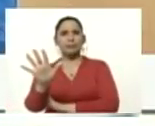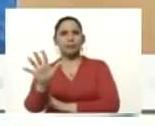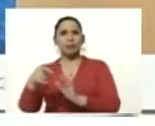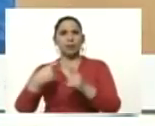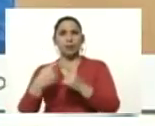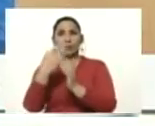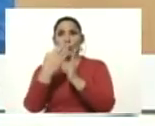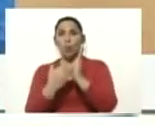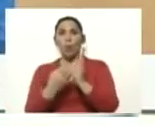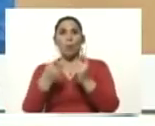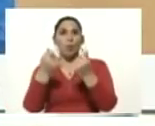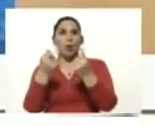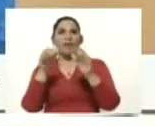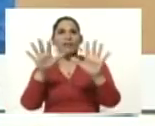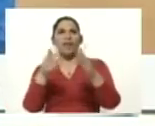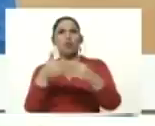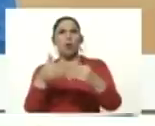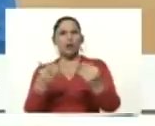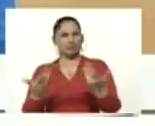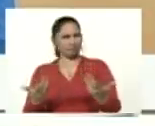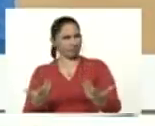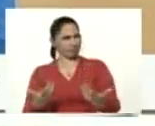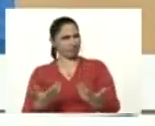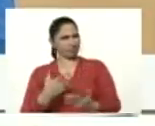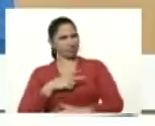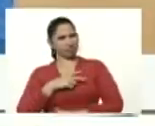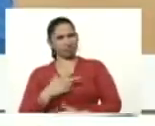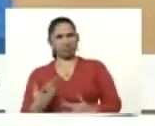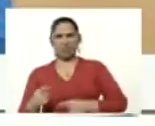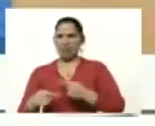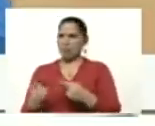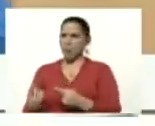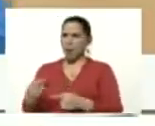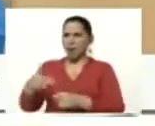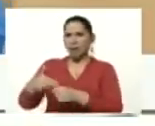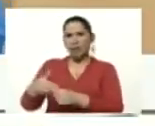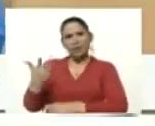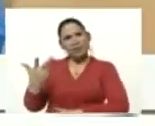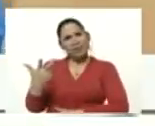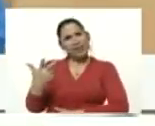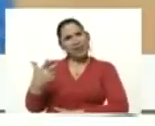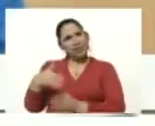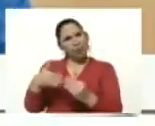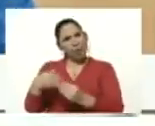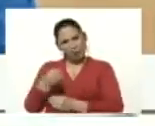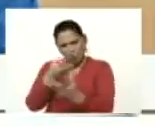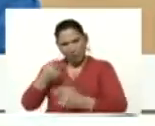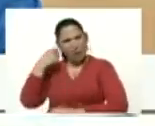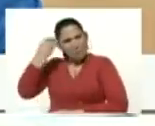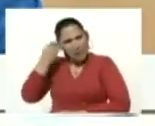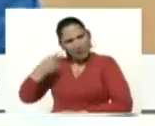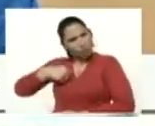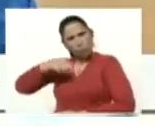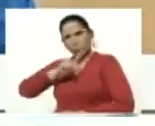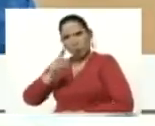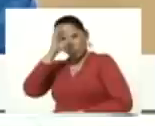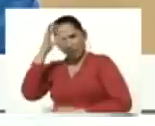cupo le costaba $10. Y luego la gasolina, $3. ¿Ustedes creen que yo no sé?